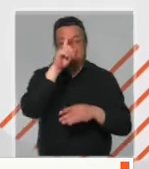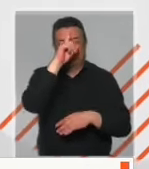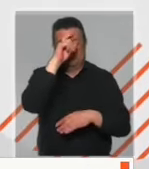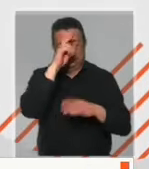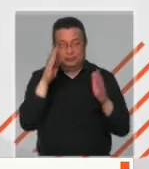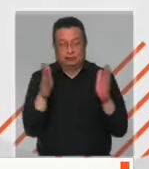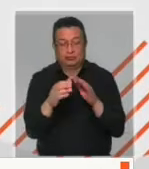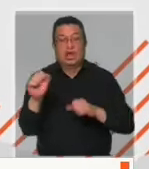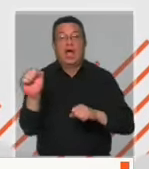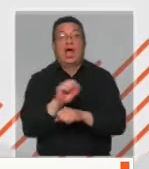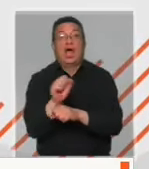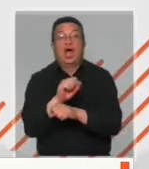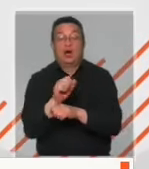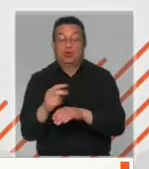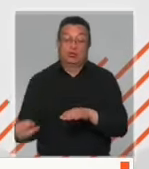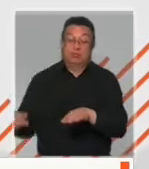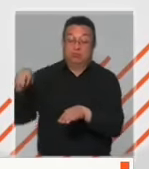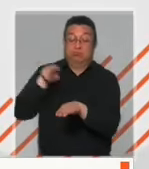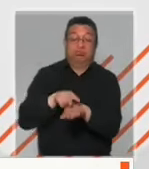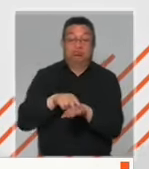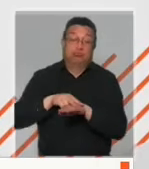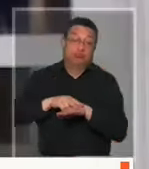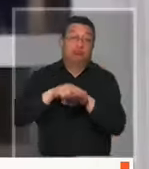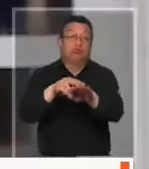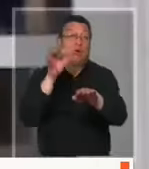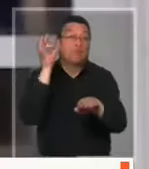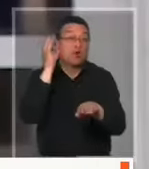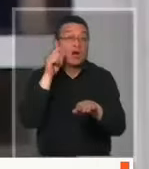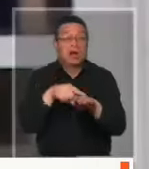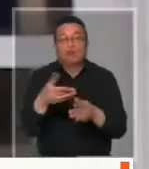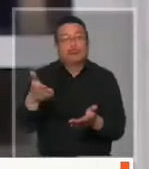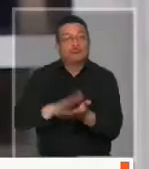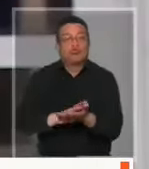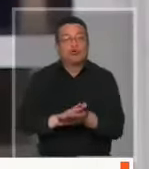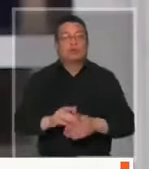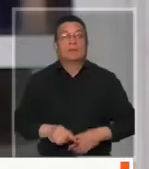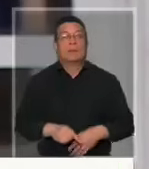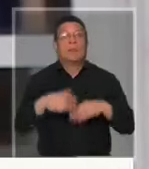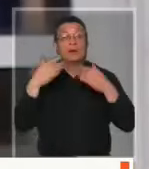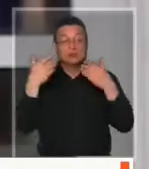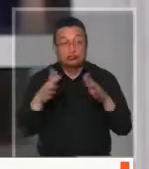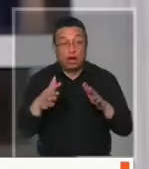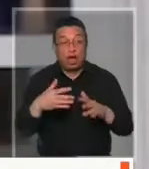en auto con una mujer que no presentaba signos vitales. Después de realizar